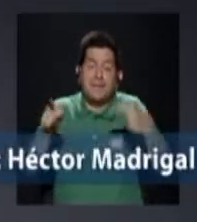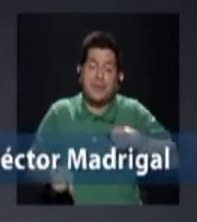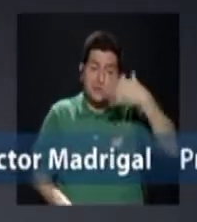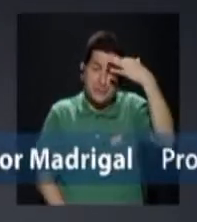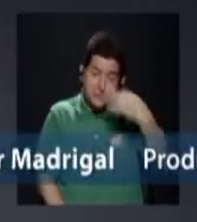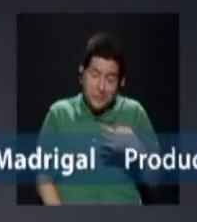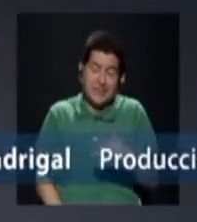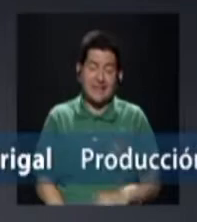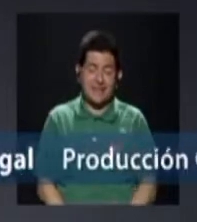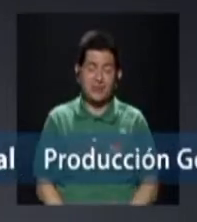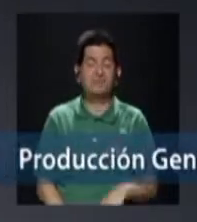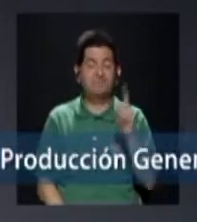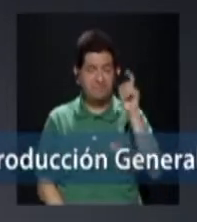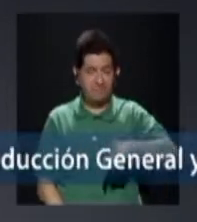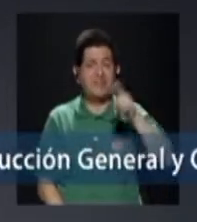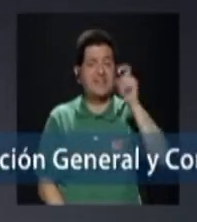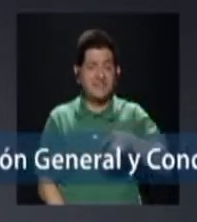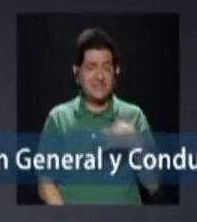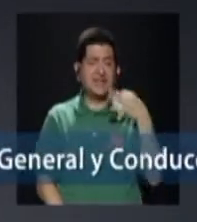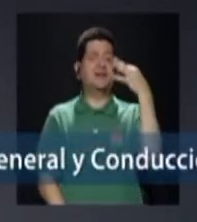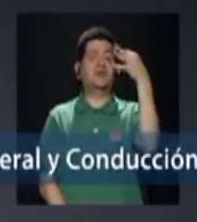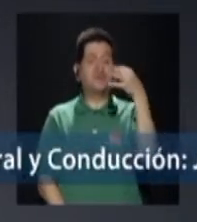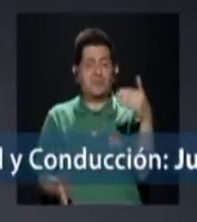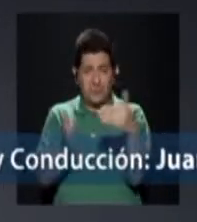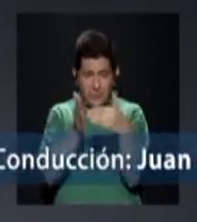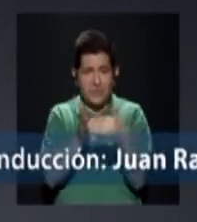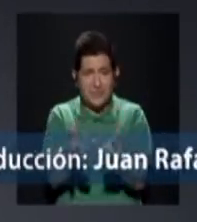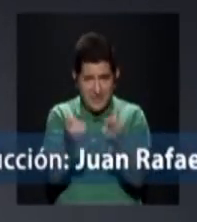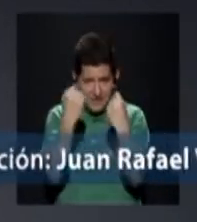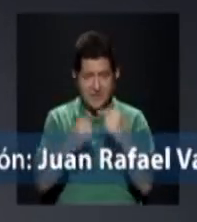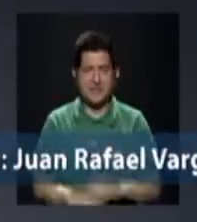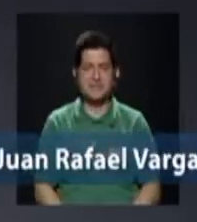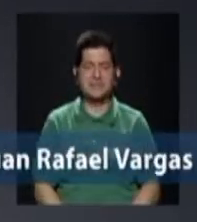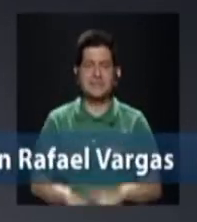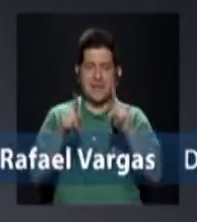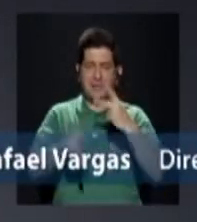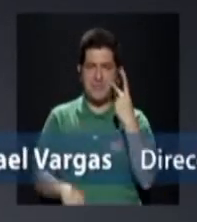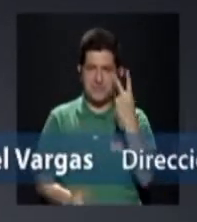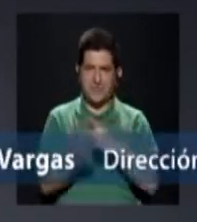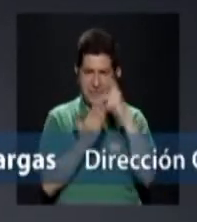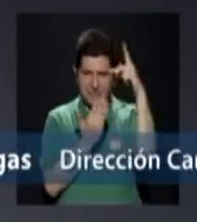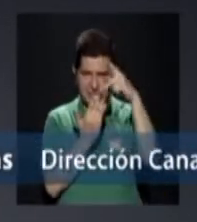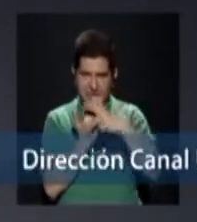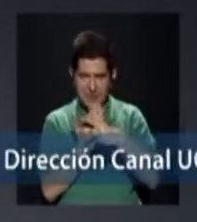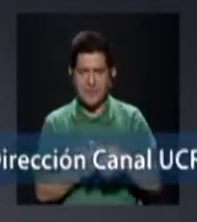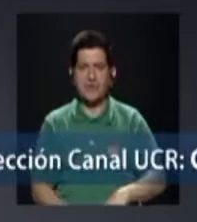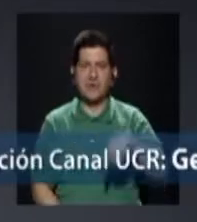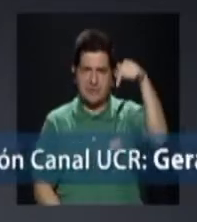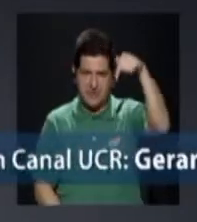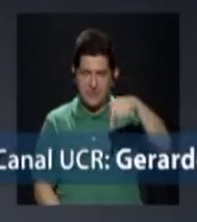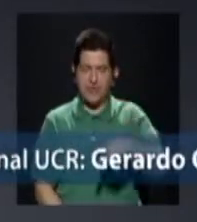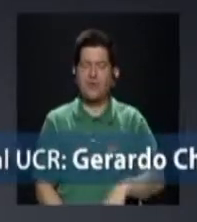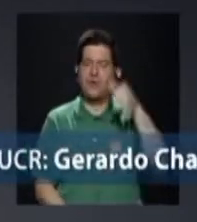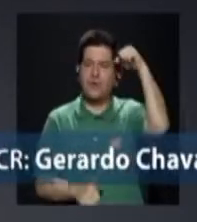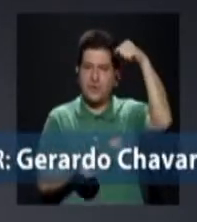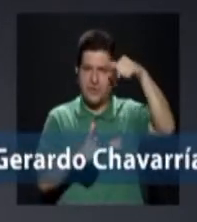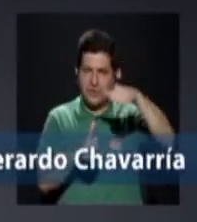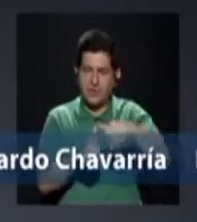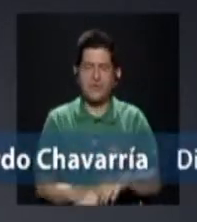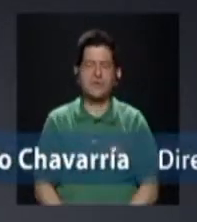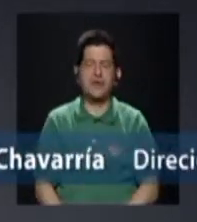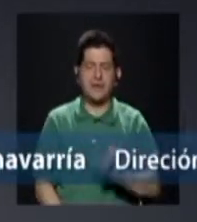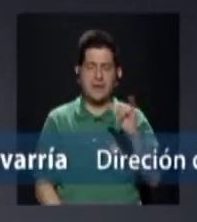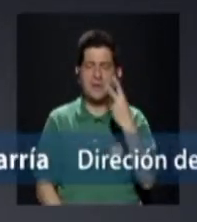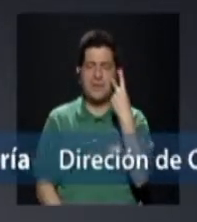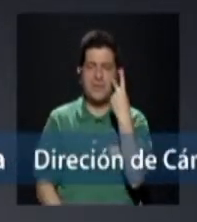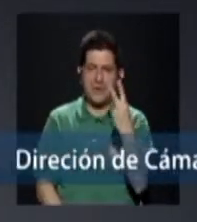temo que habrá que hacerlo. Mientras tanto, a las amigas y amigos que nos acompañaron en este programa, los invitamos a hacerlo en los